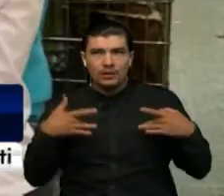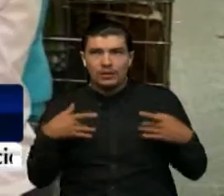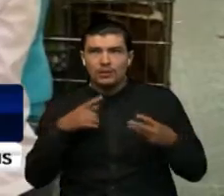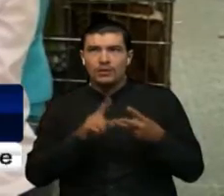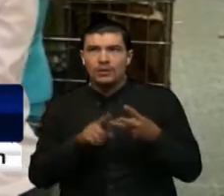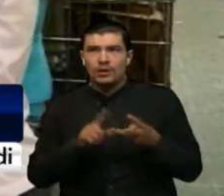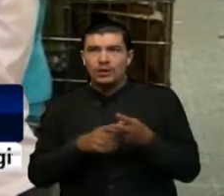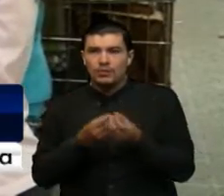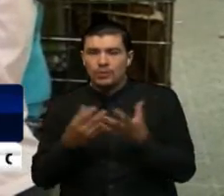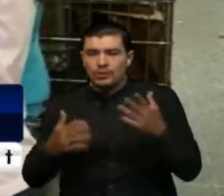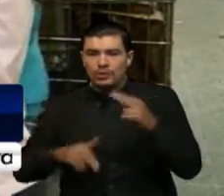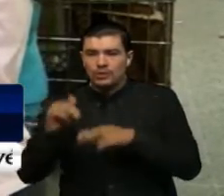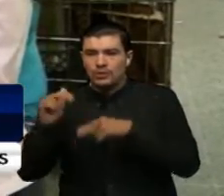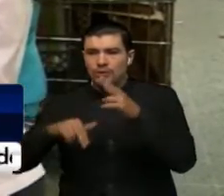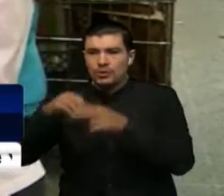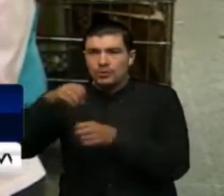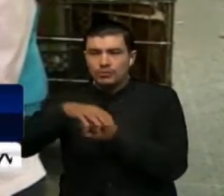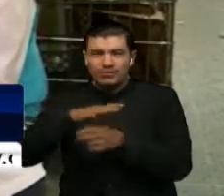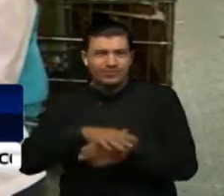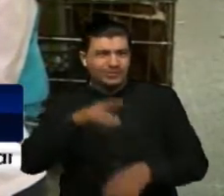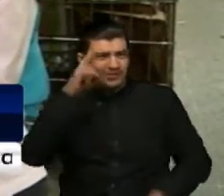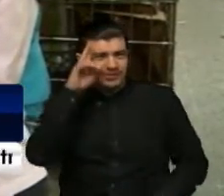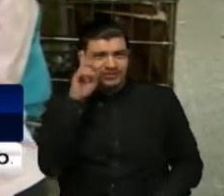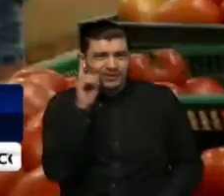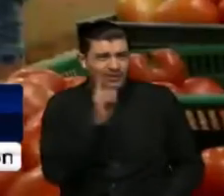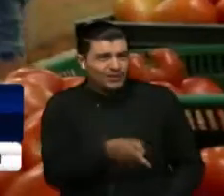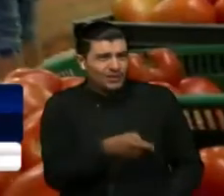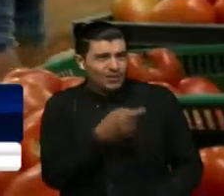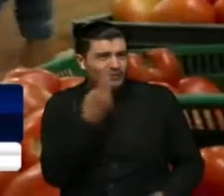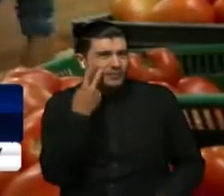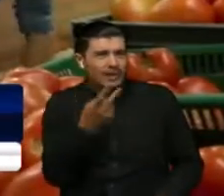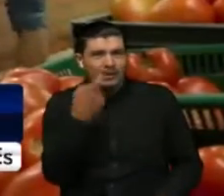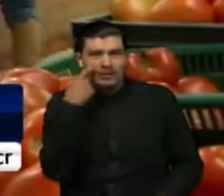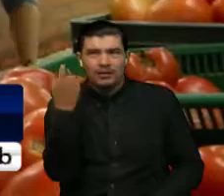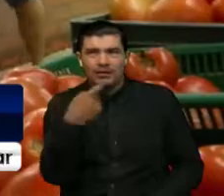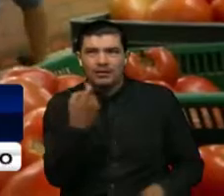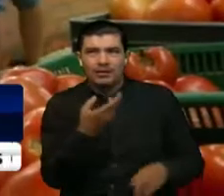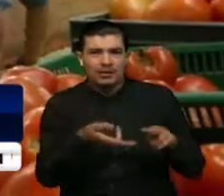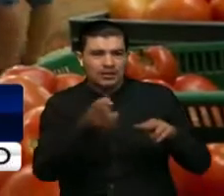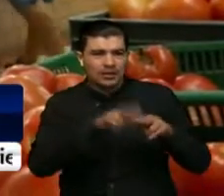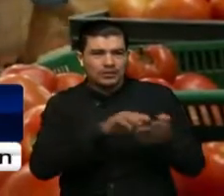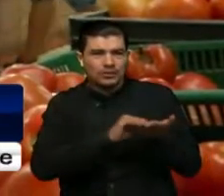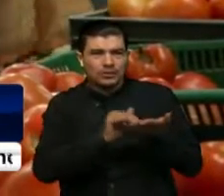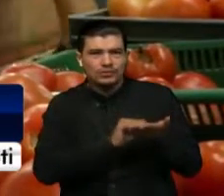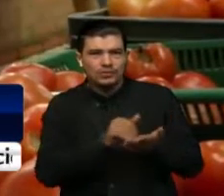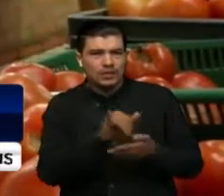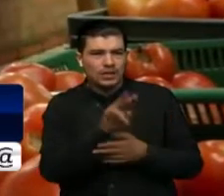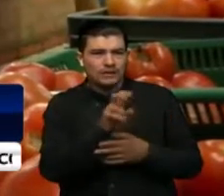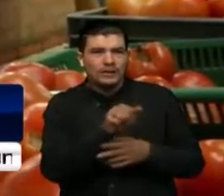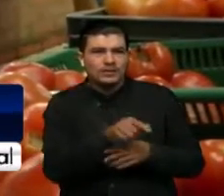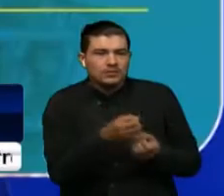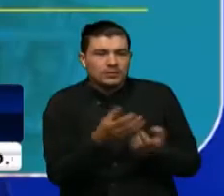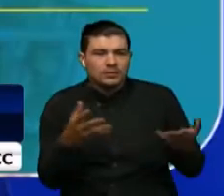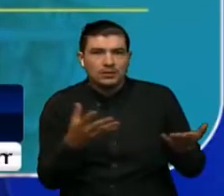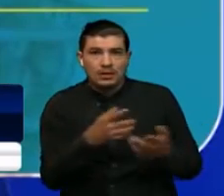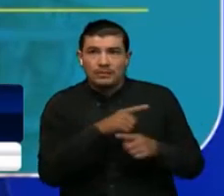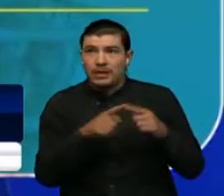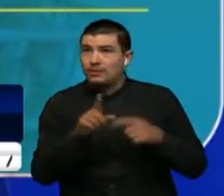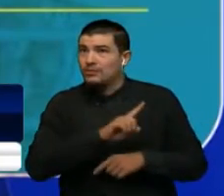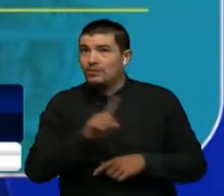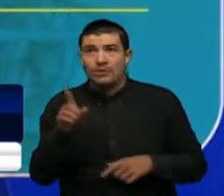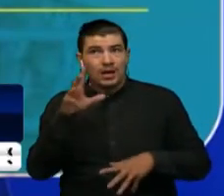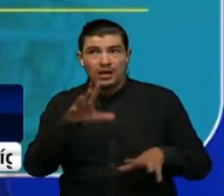se ve en muchas obras públicas esa es la razón por la cual se ha visto como solución poner iba a los productos de la canasta familiar medida muy impopular